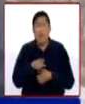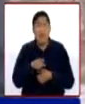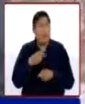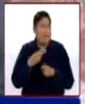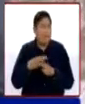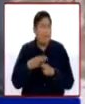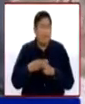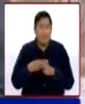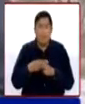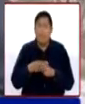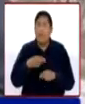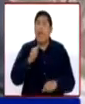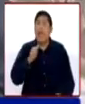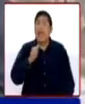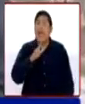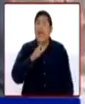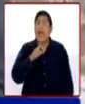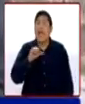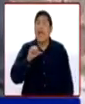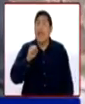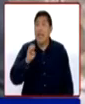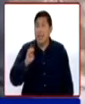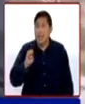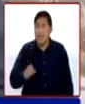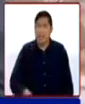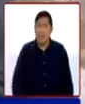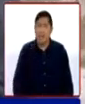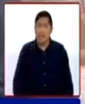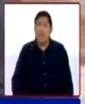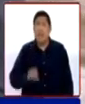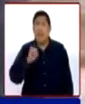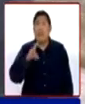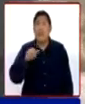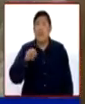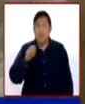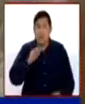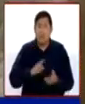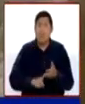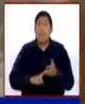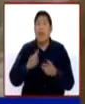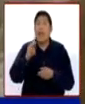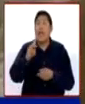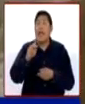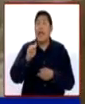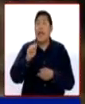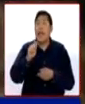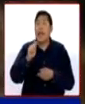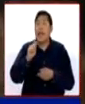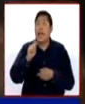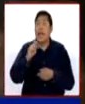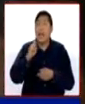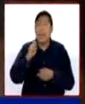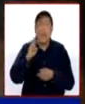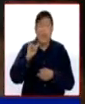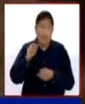llama Alice Iván Catherine.